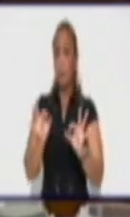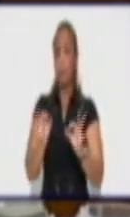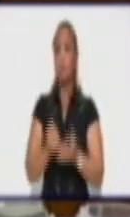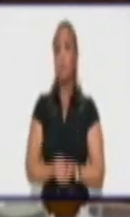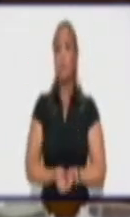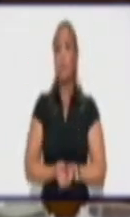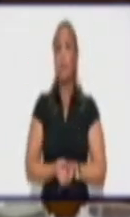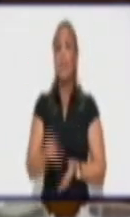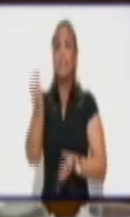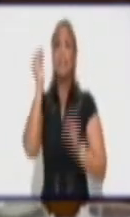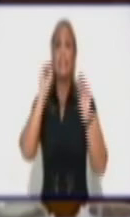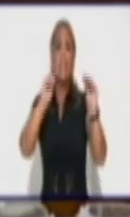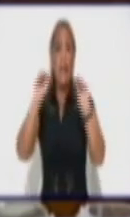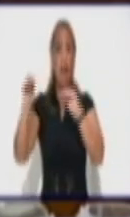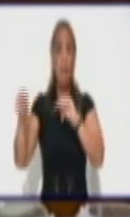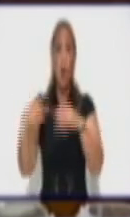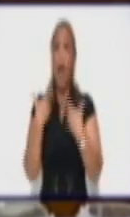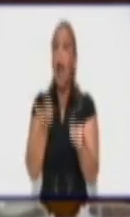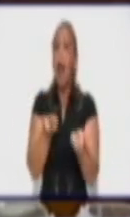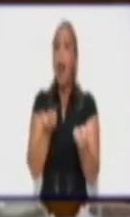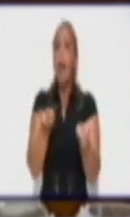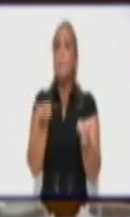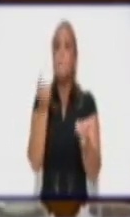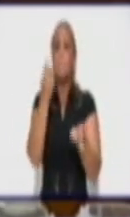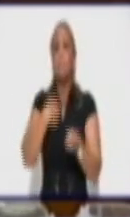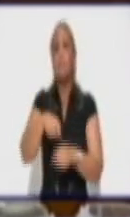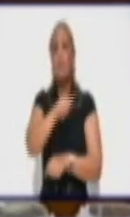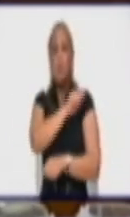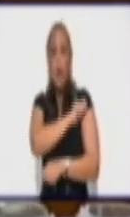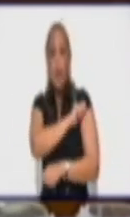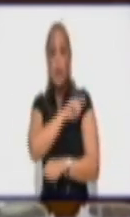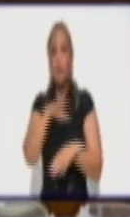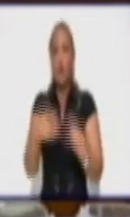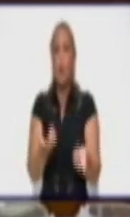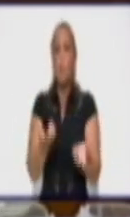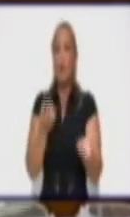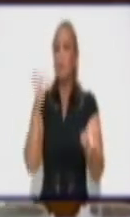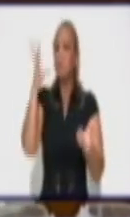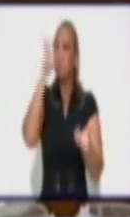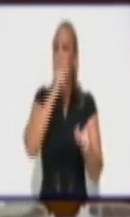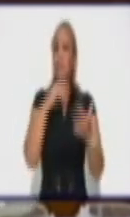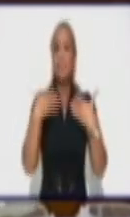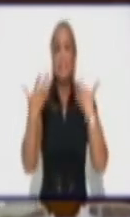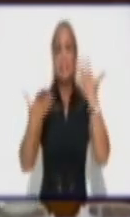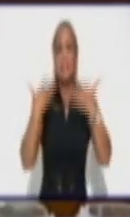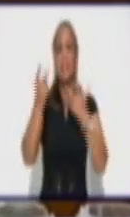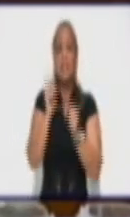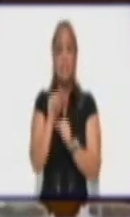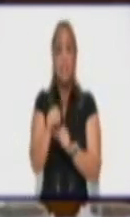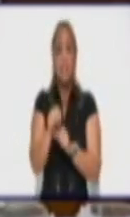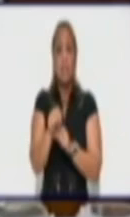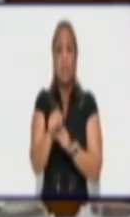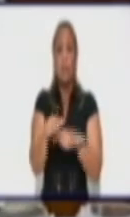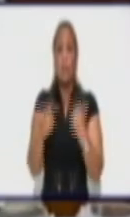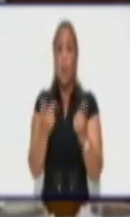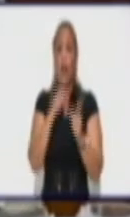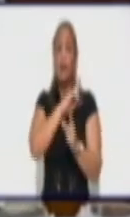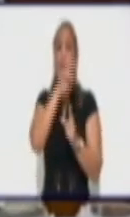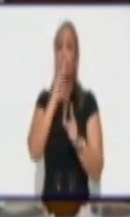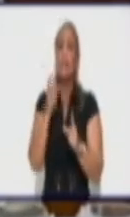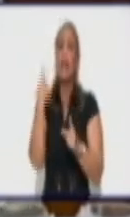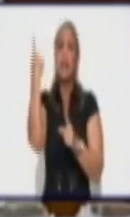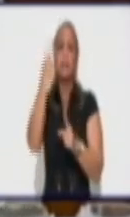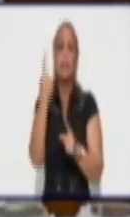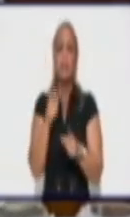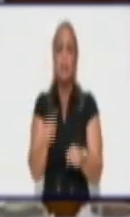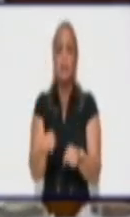como lo hace siempre para esta fecha cuando se acerca el día de la rebeldía nacional en el que también rememoremos a que el escritor y ccoo recordaremos